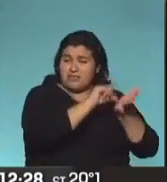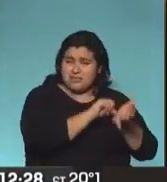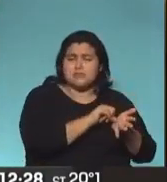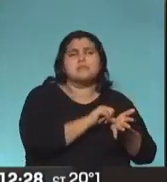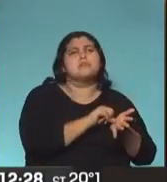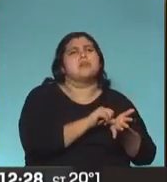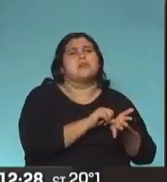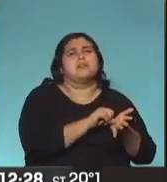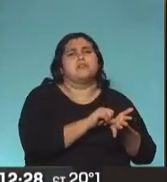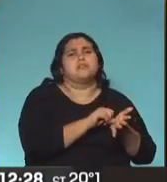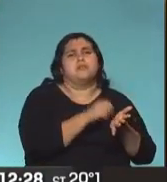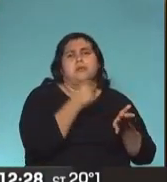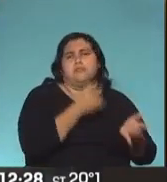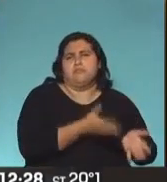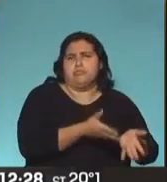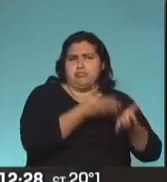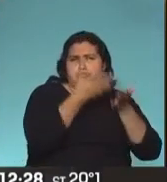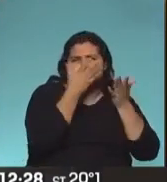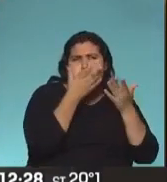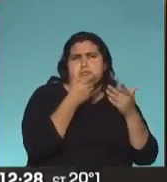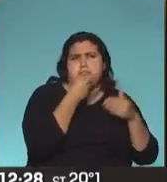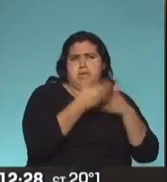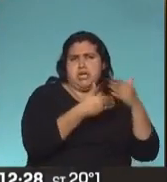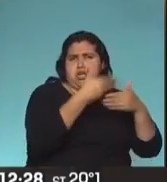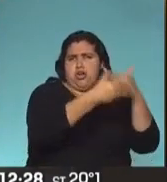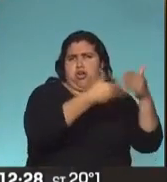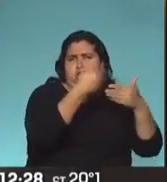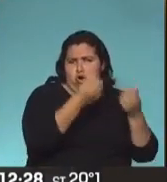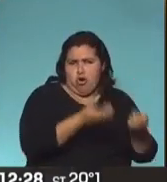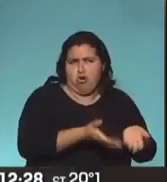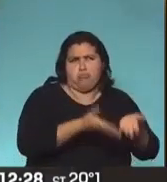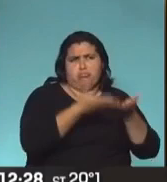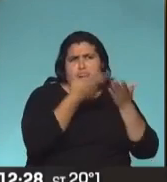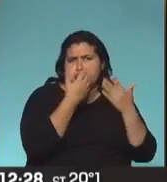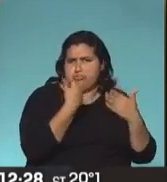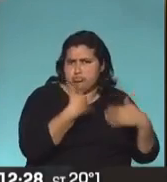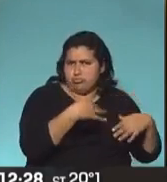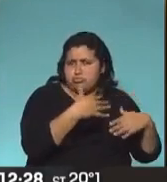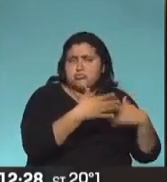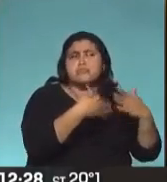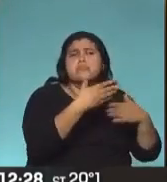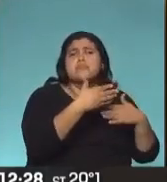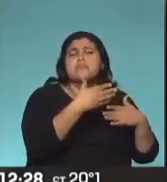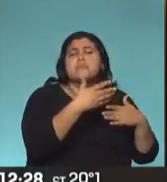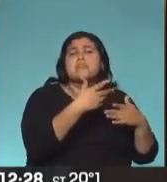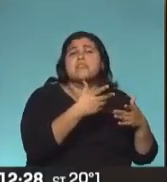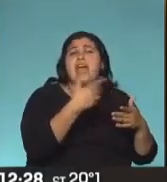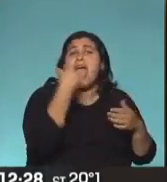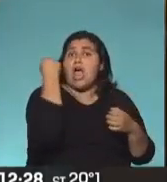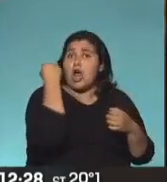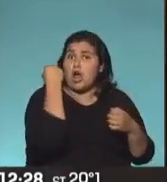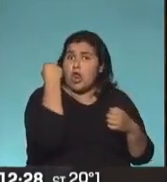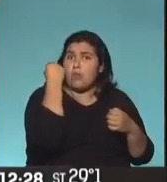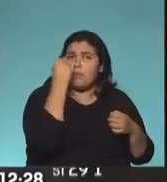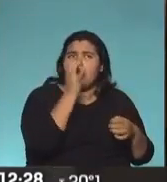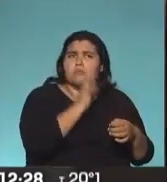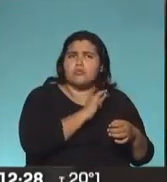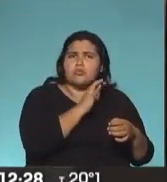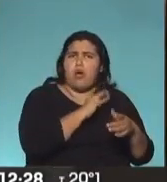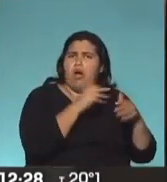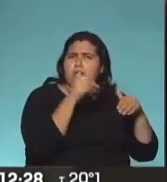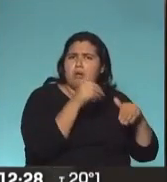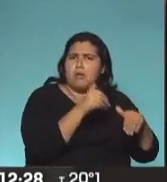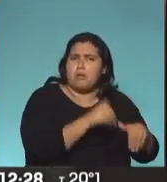historia del sur y taiwán en asia después de crecer económicamente durante muchos años